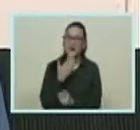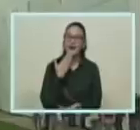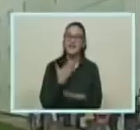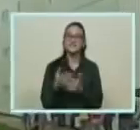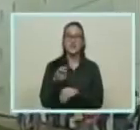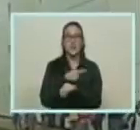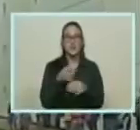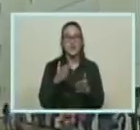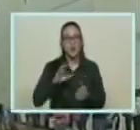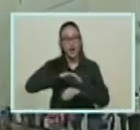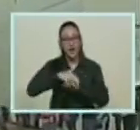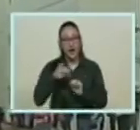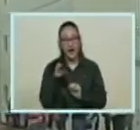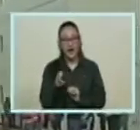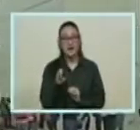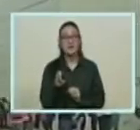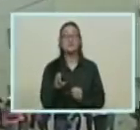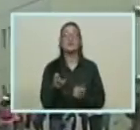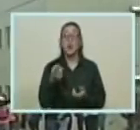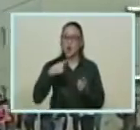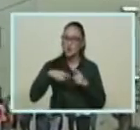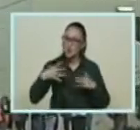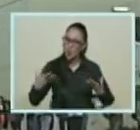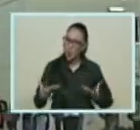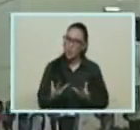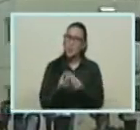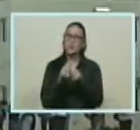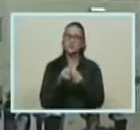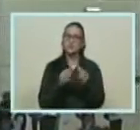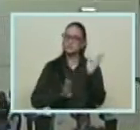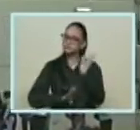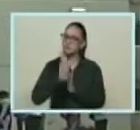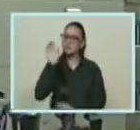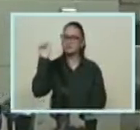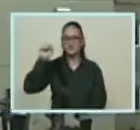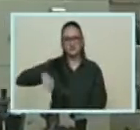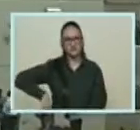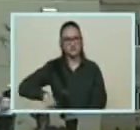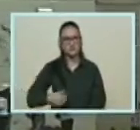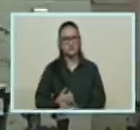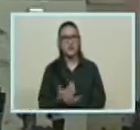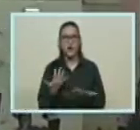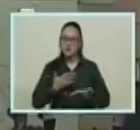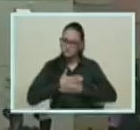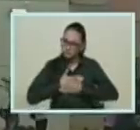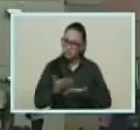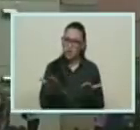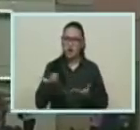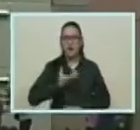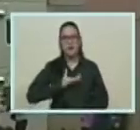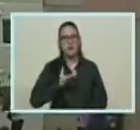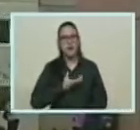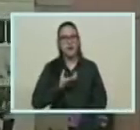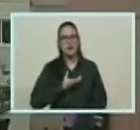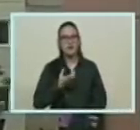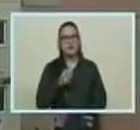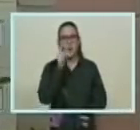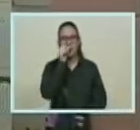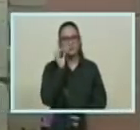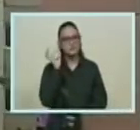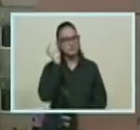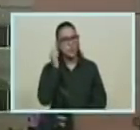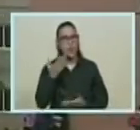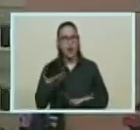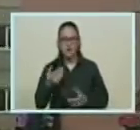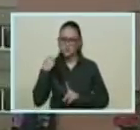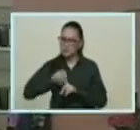Héctor Rodríguez, nosotros tenemos la posibilidad, junto a usted, de superarlo. Cuente usted aquí con un grupo de alcaldes, jóvenes, valientes, que